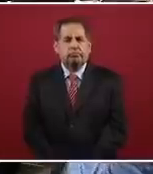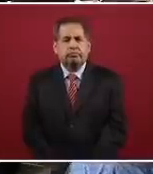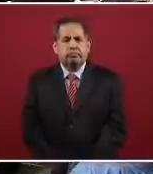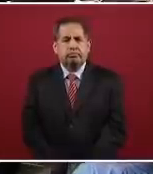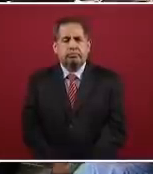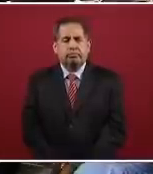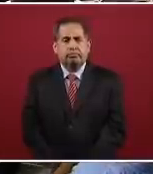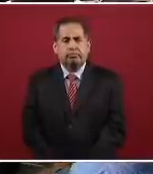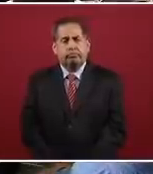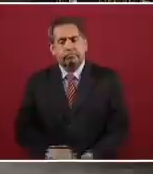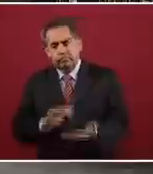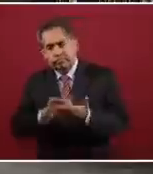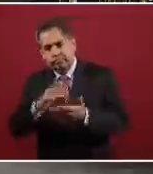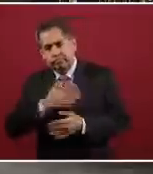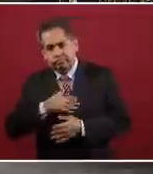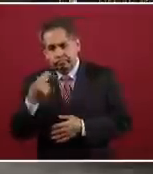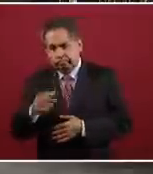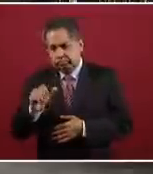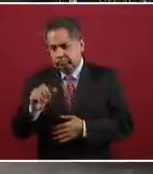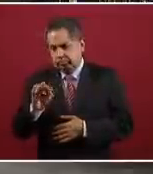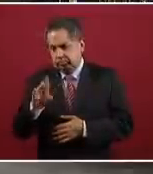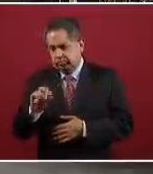Gracias, Arturo Páramo, Grupo Imagen. Director,